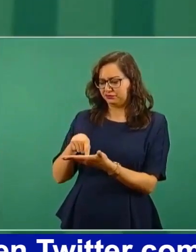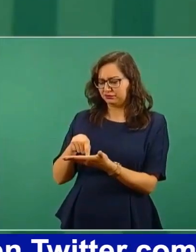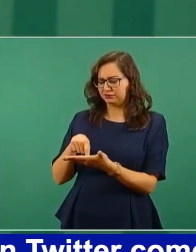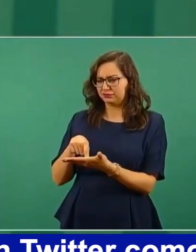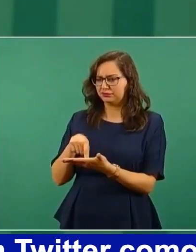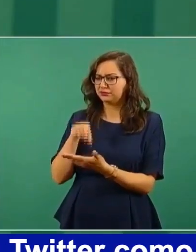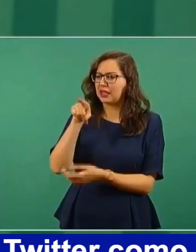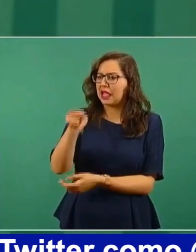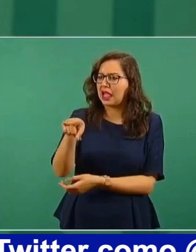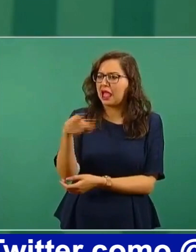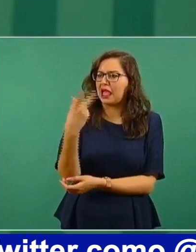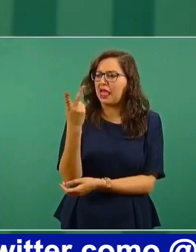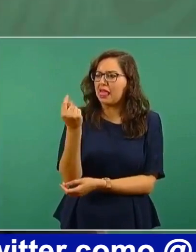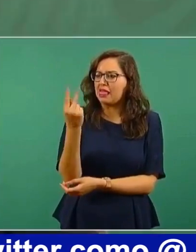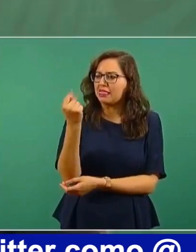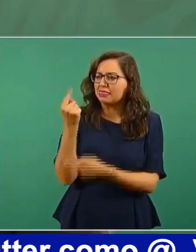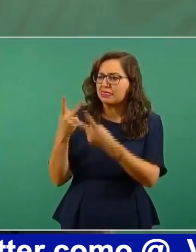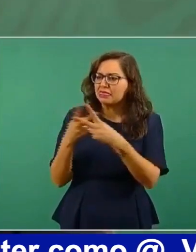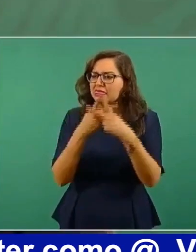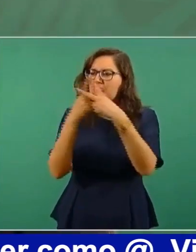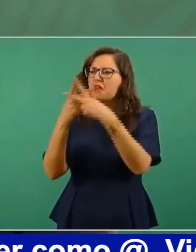Televisa.